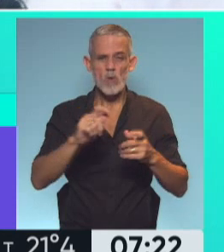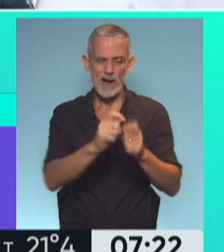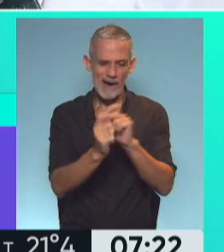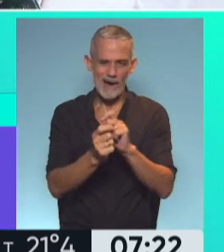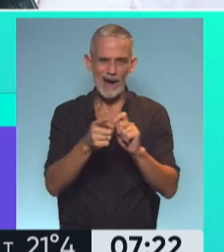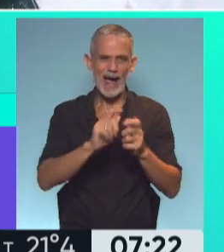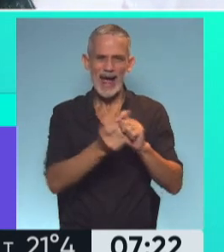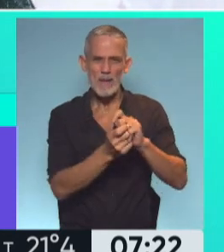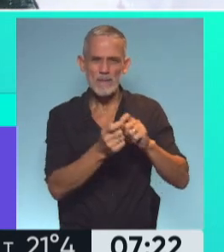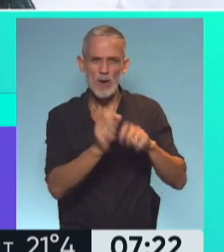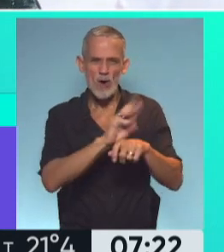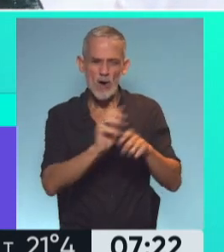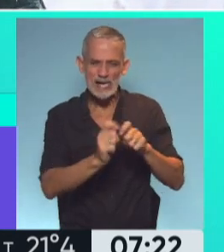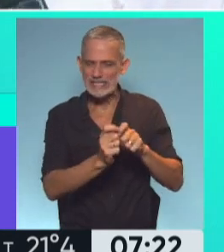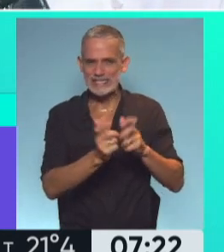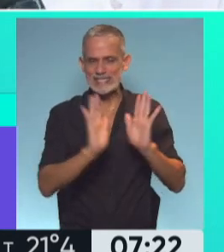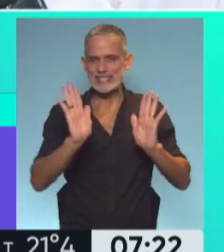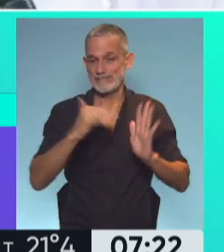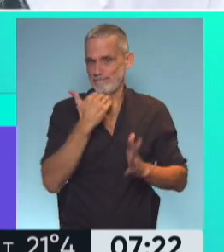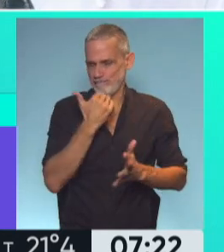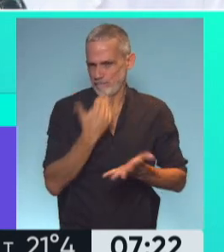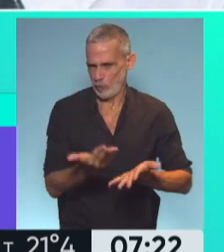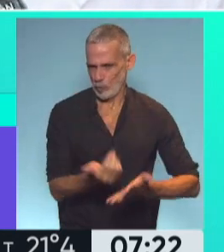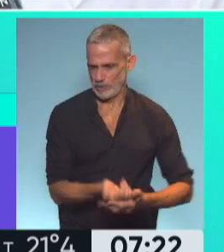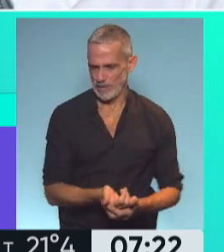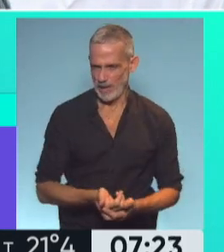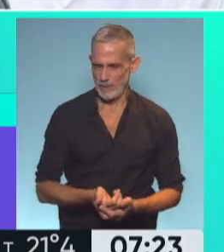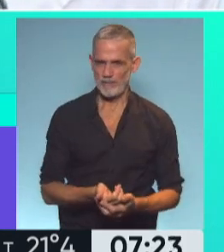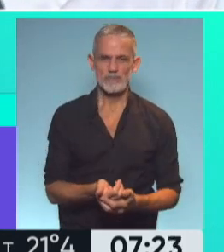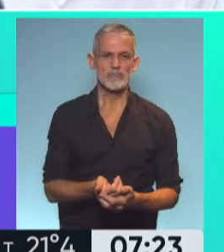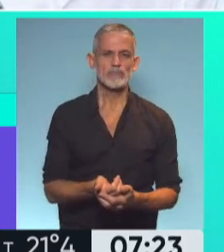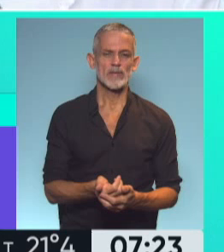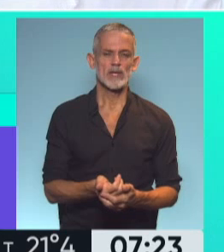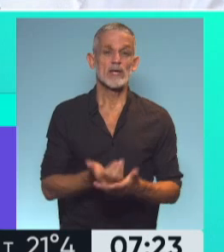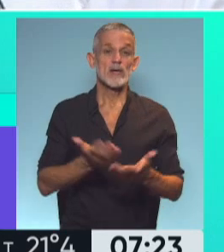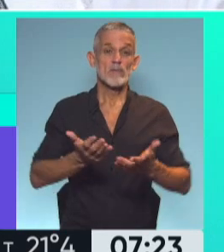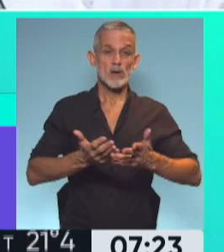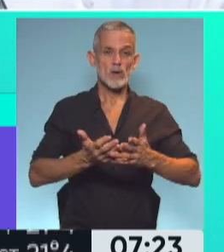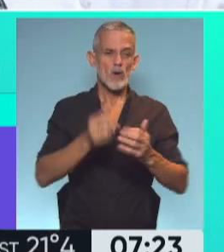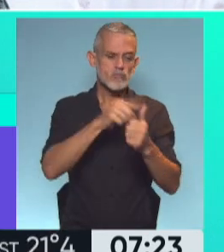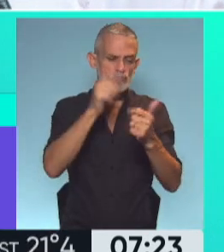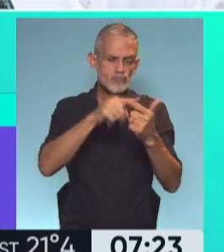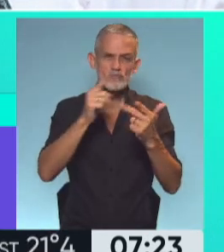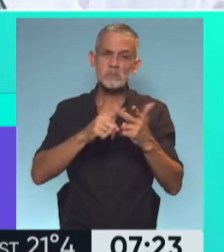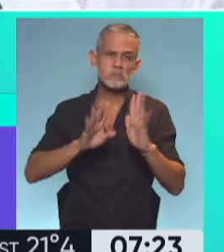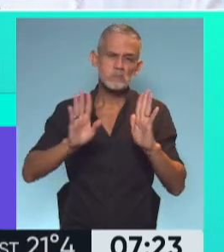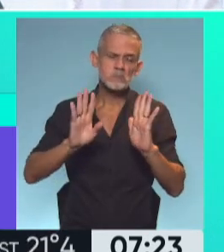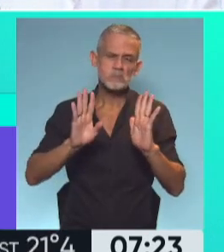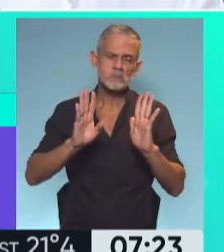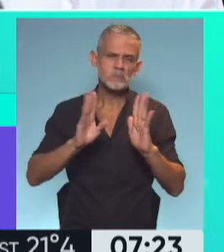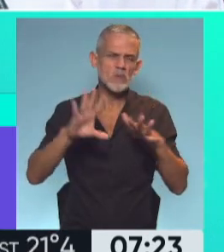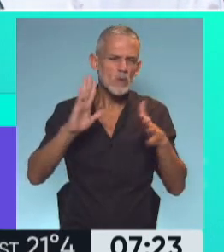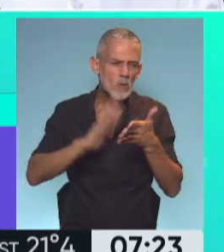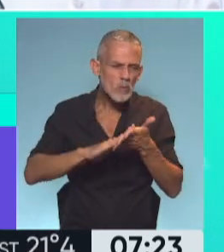variantes? Esto es absolutamente incierto. Pero Todas estas cuestiones son especulativas.